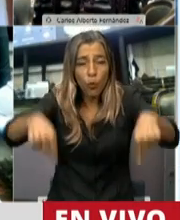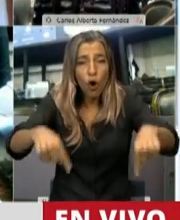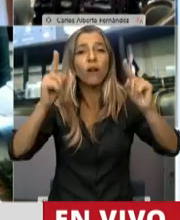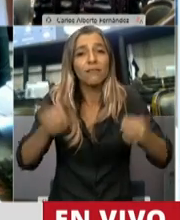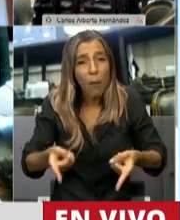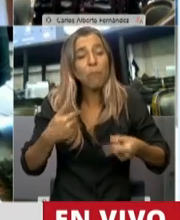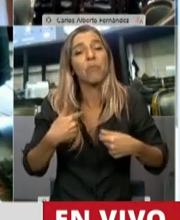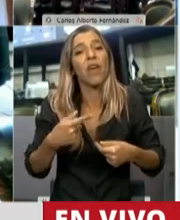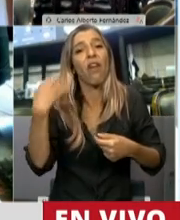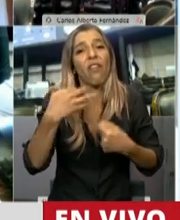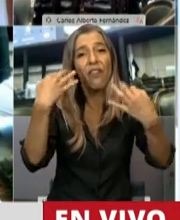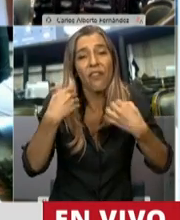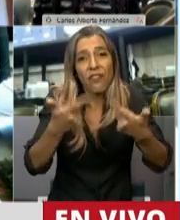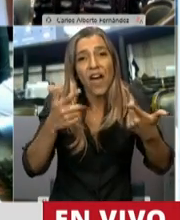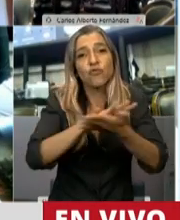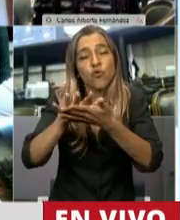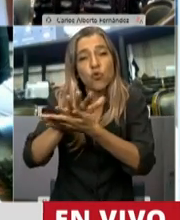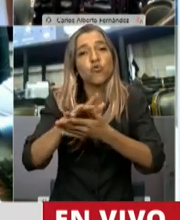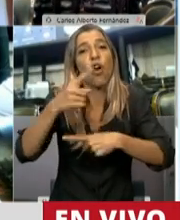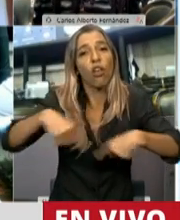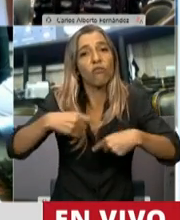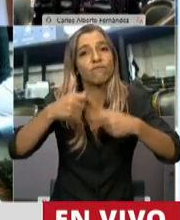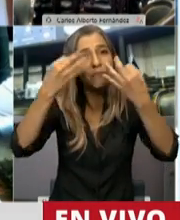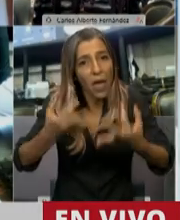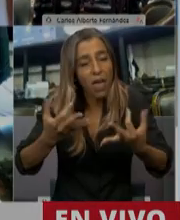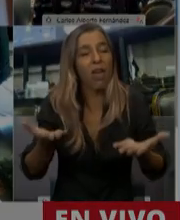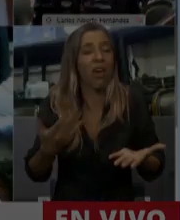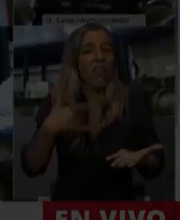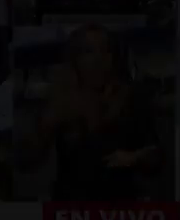los que fuimos enumerando en esta sesión. Muchas gracias, señor presidente. Gracias, diputado.